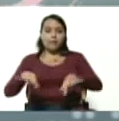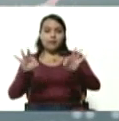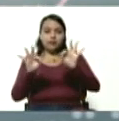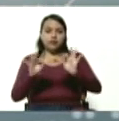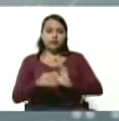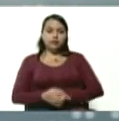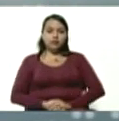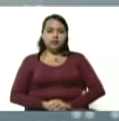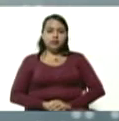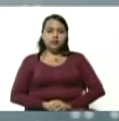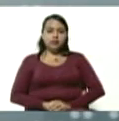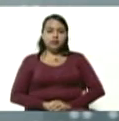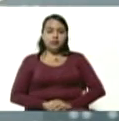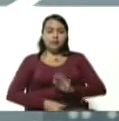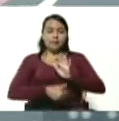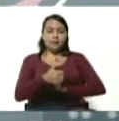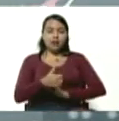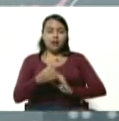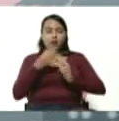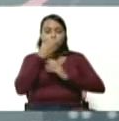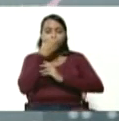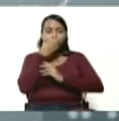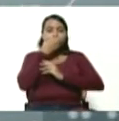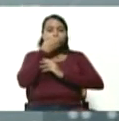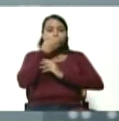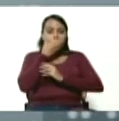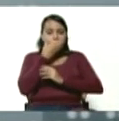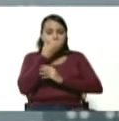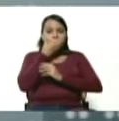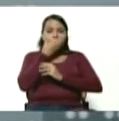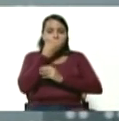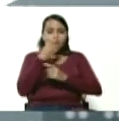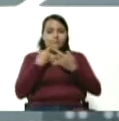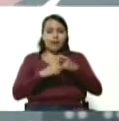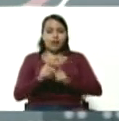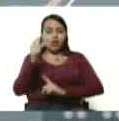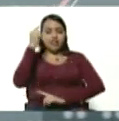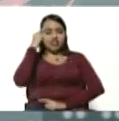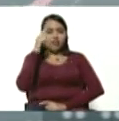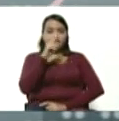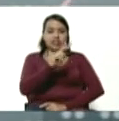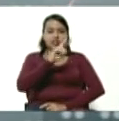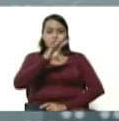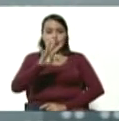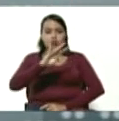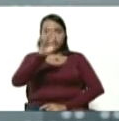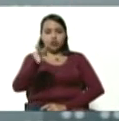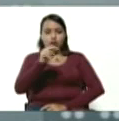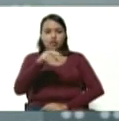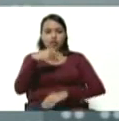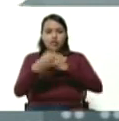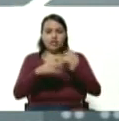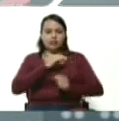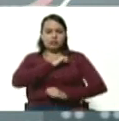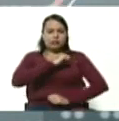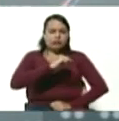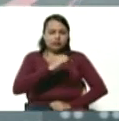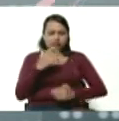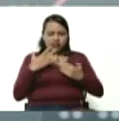estado de ventilación mecánica, pero, lamentablemente, el día 24 de junio hizo paro cardiorrespiratorio, se